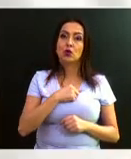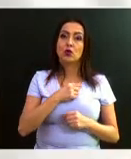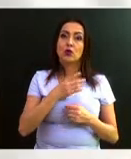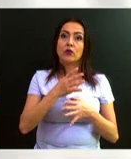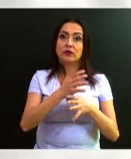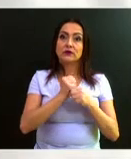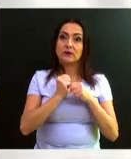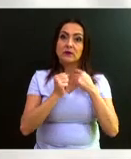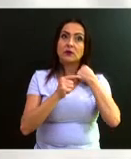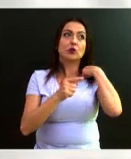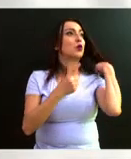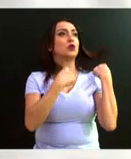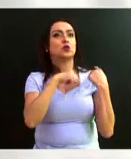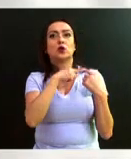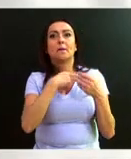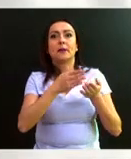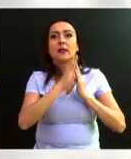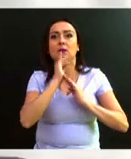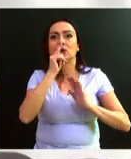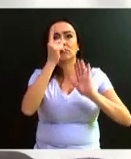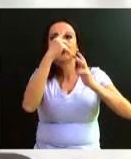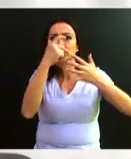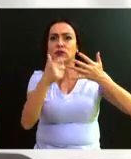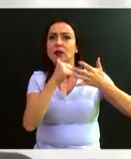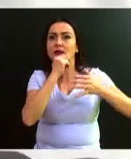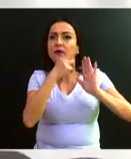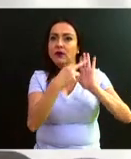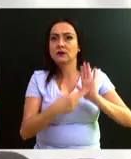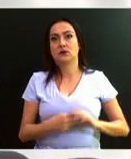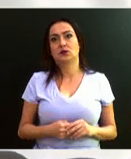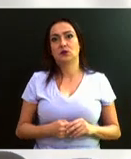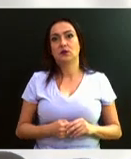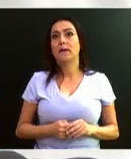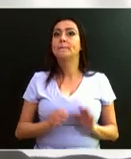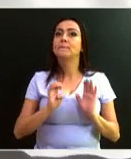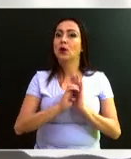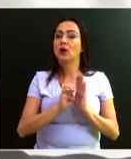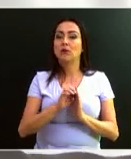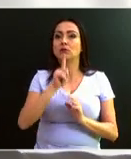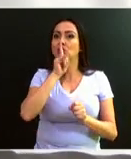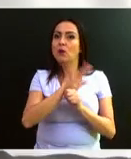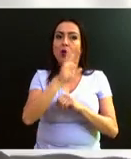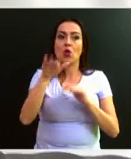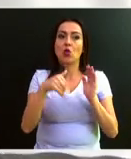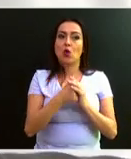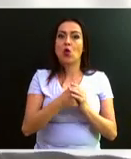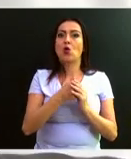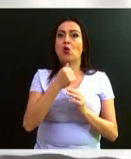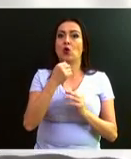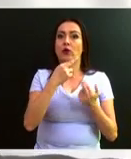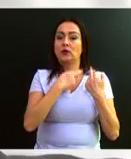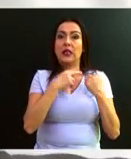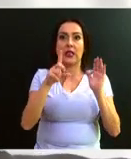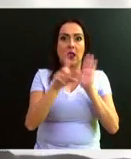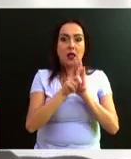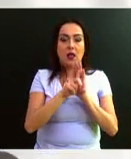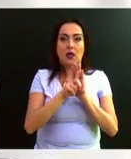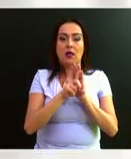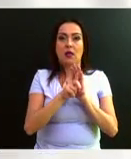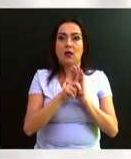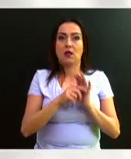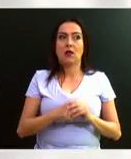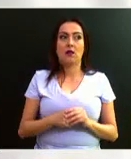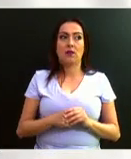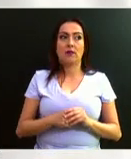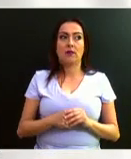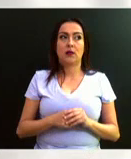la solicitud, nosotros le solicitamos una serie de requisitos. Por ejemplo, de que cumplan con todas las obligaciones de ley a nivel de lo